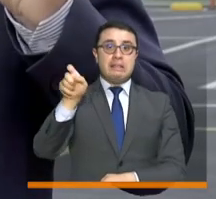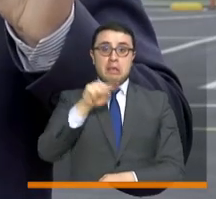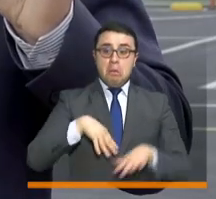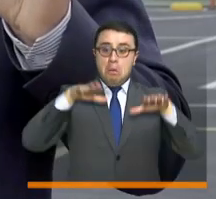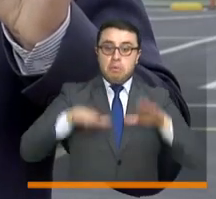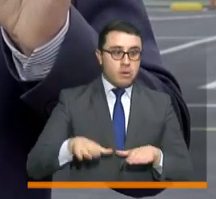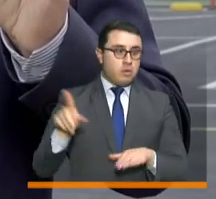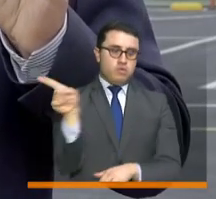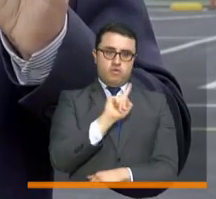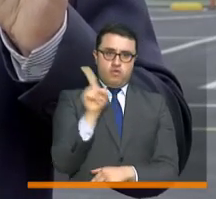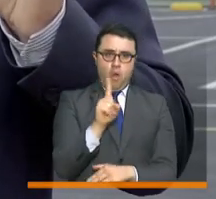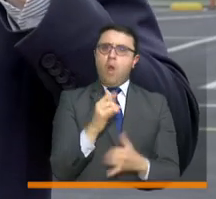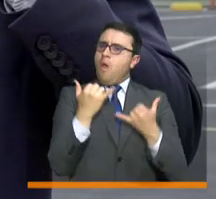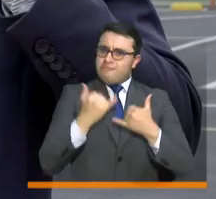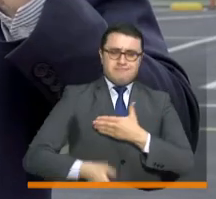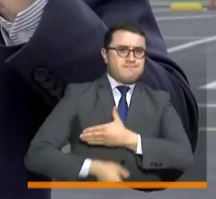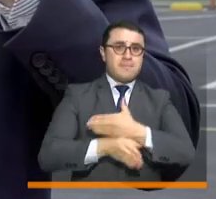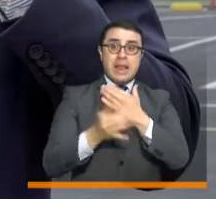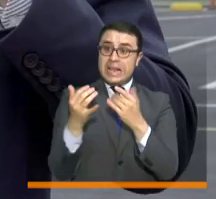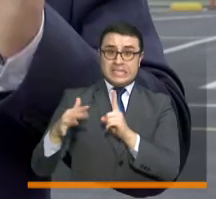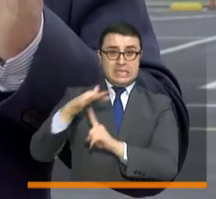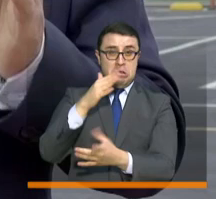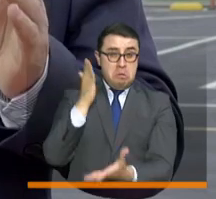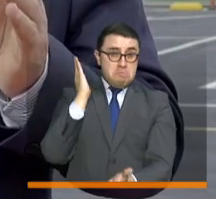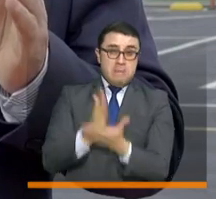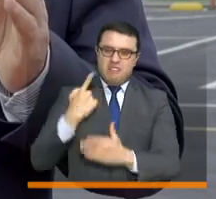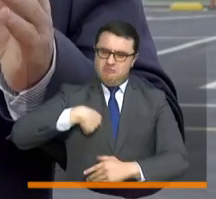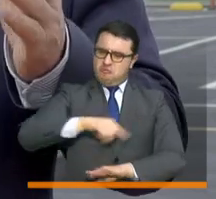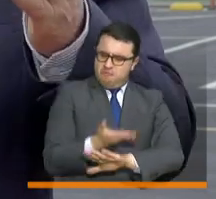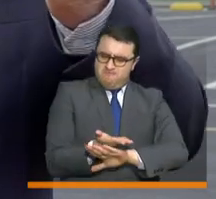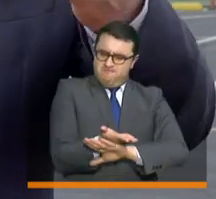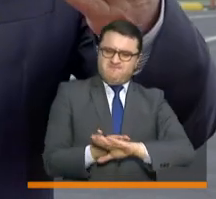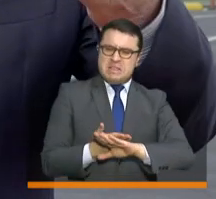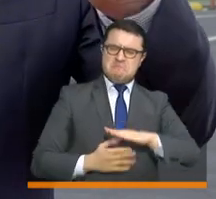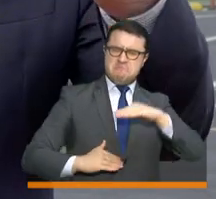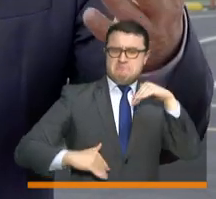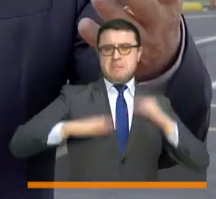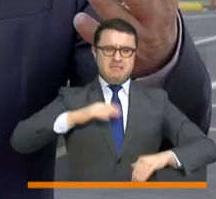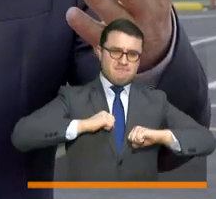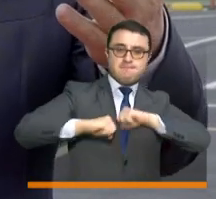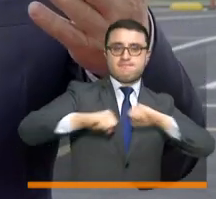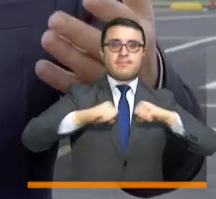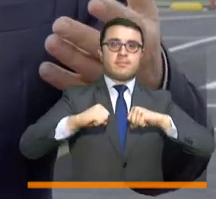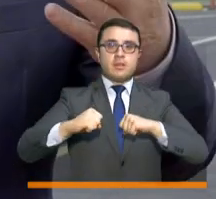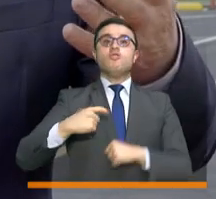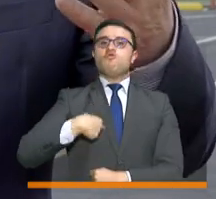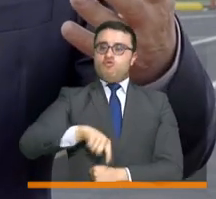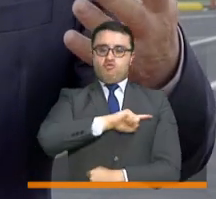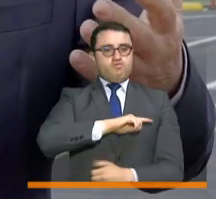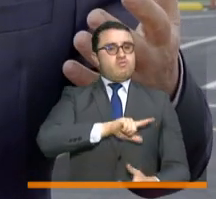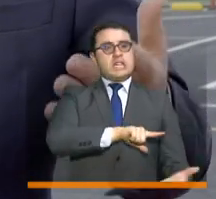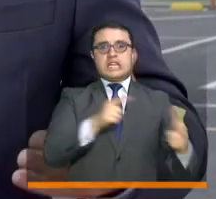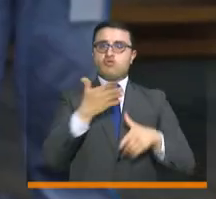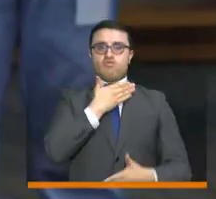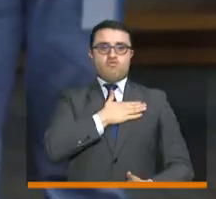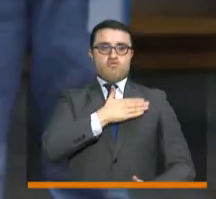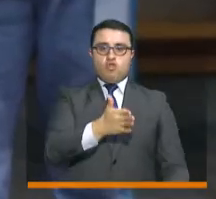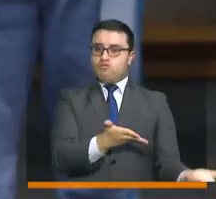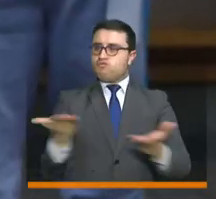Y en tiempos desafiantes nos exigimos aún más. Estamos listos para recibirlos a